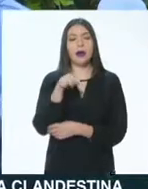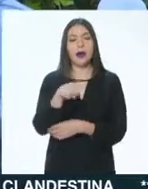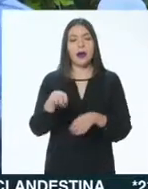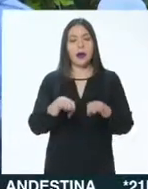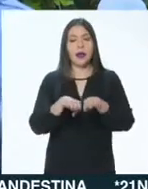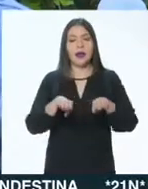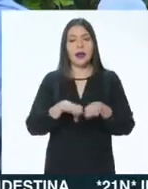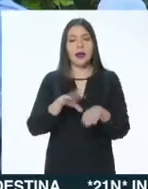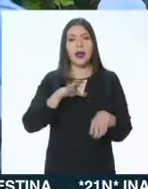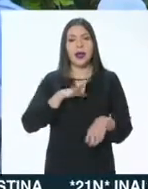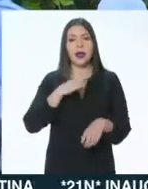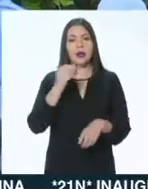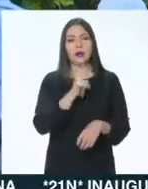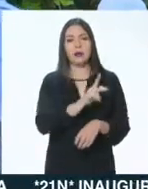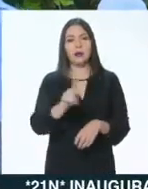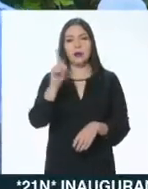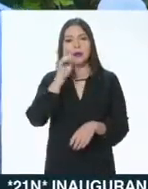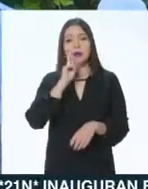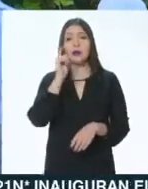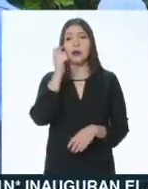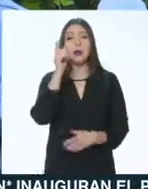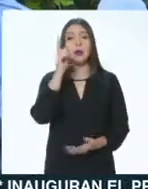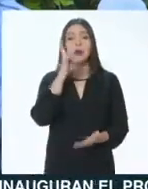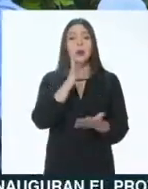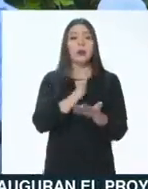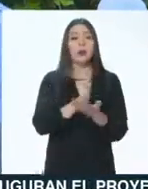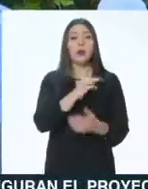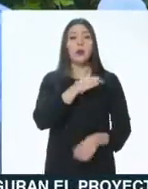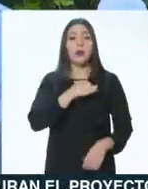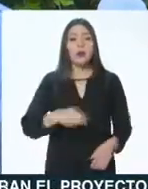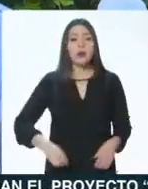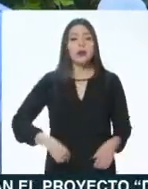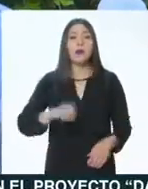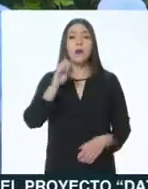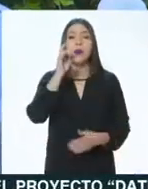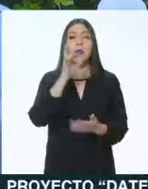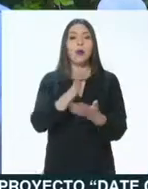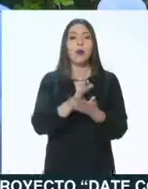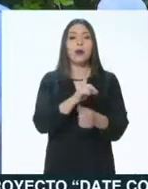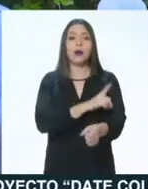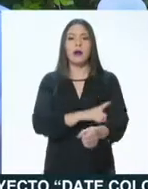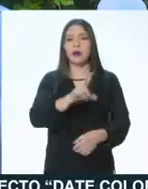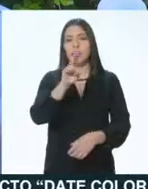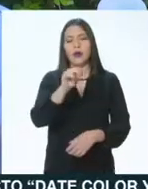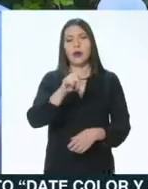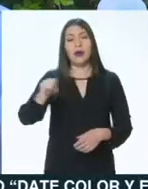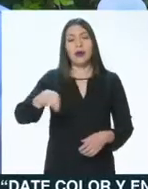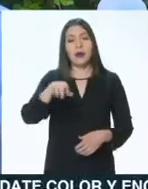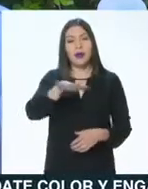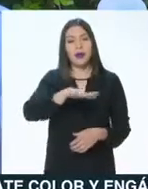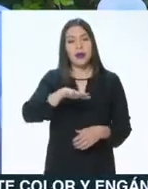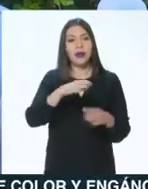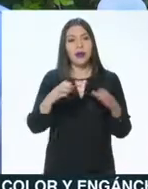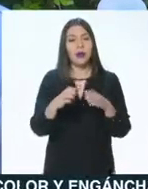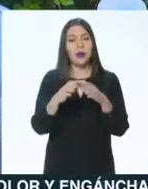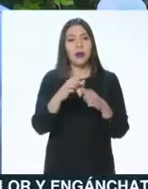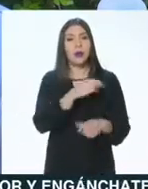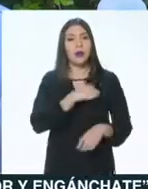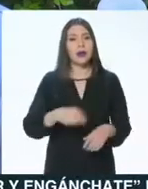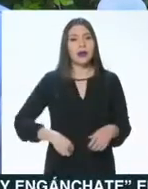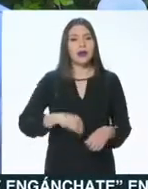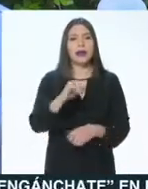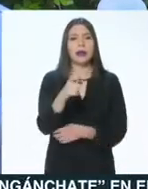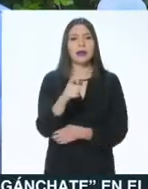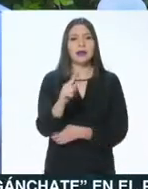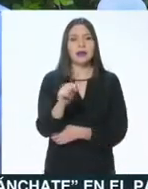por varias chicas, no nada más es una sola delegación o de un municipio. El municipio de Iztapaluca nos ofreció